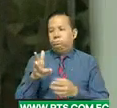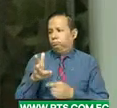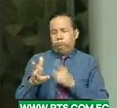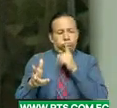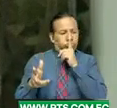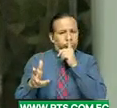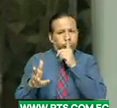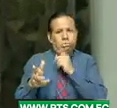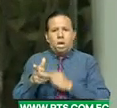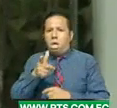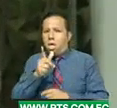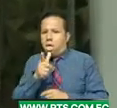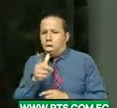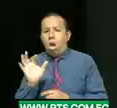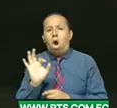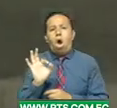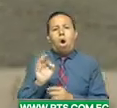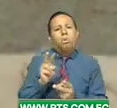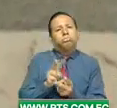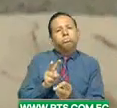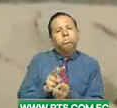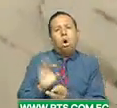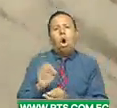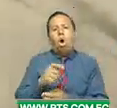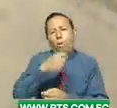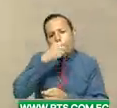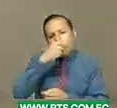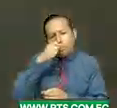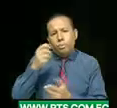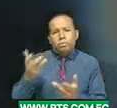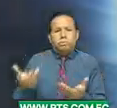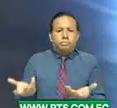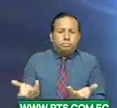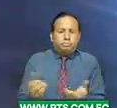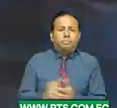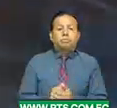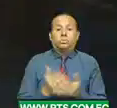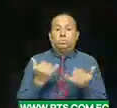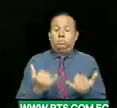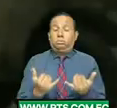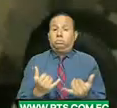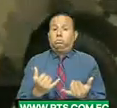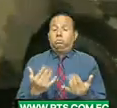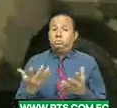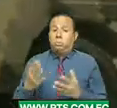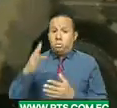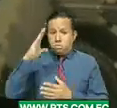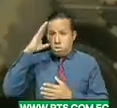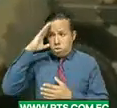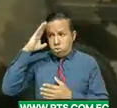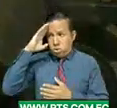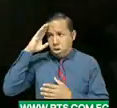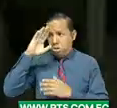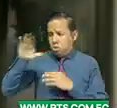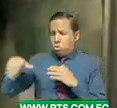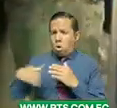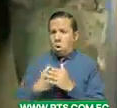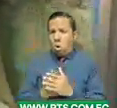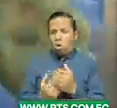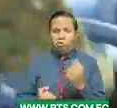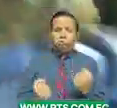libar o a hacer sexo? Aspiran que esta vez patrulleros y tanques les devuelvan la